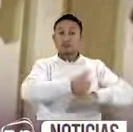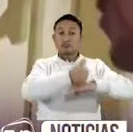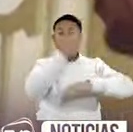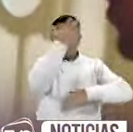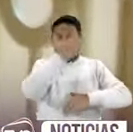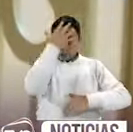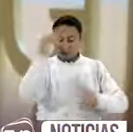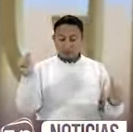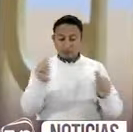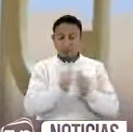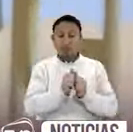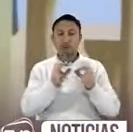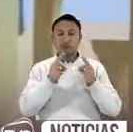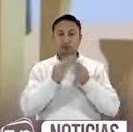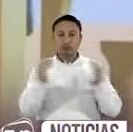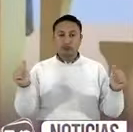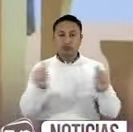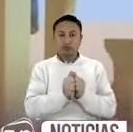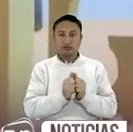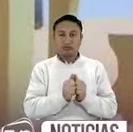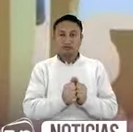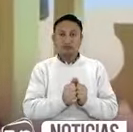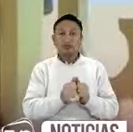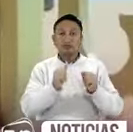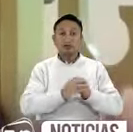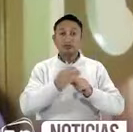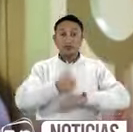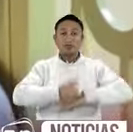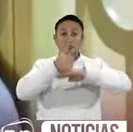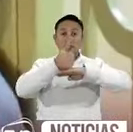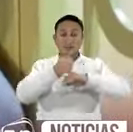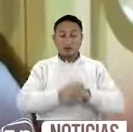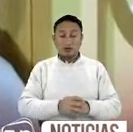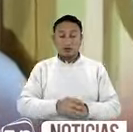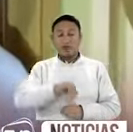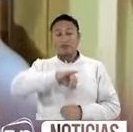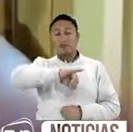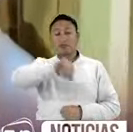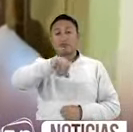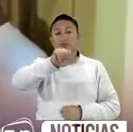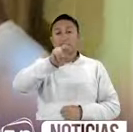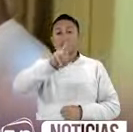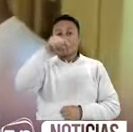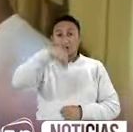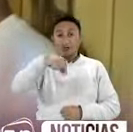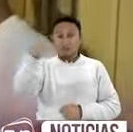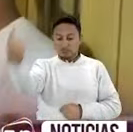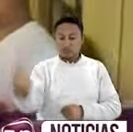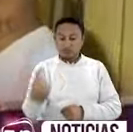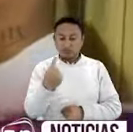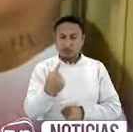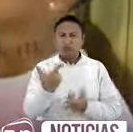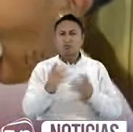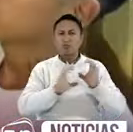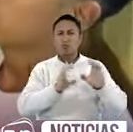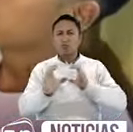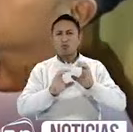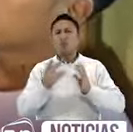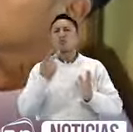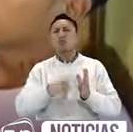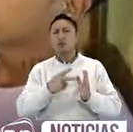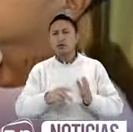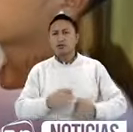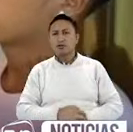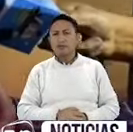Esmeraldas acompañado de un familiar y pidió hablar con el gobernador Javier Buitrón, quien no se hizo esperar, bajó de su despacho para dialogar con